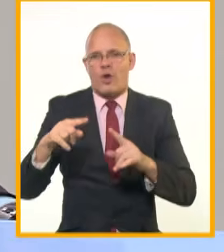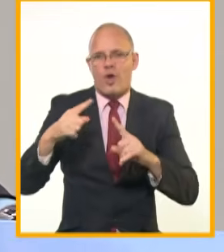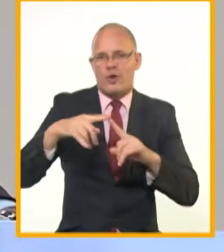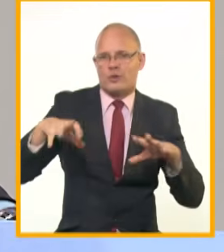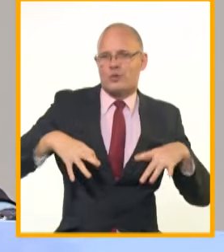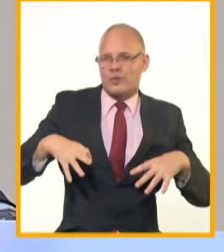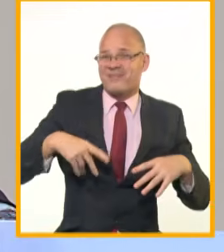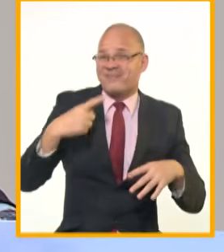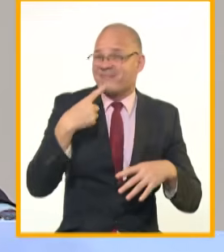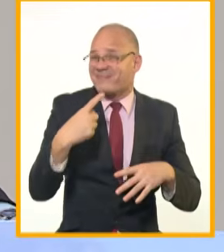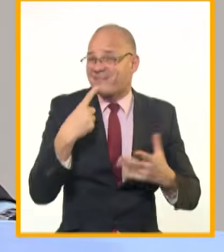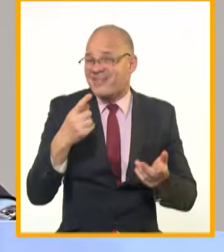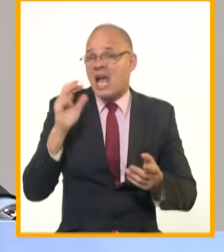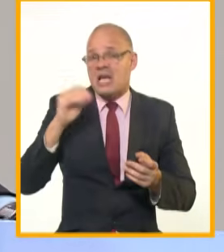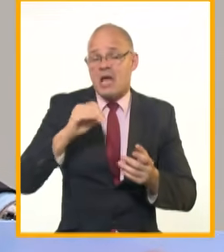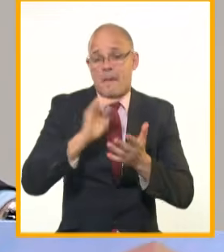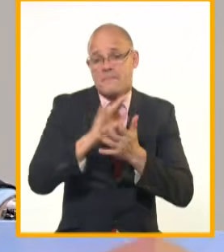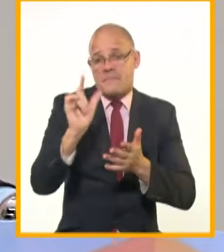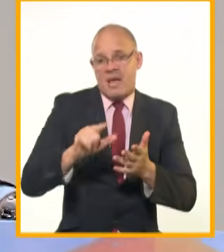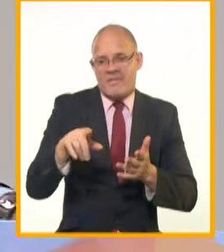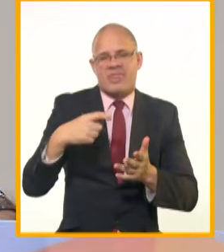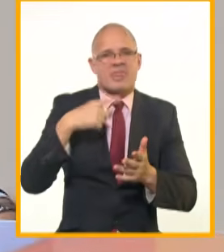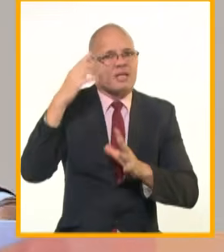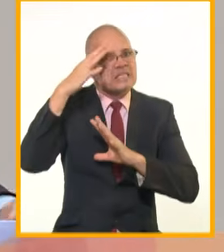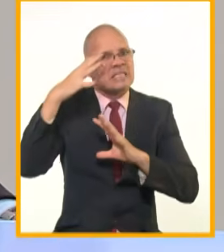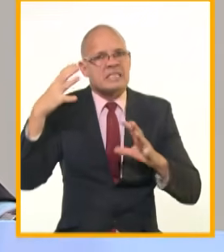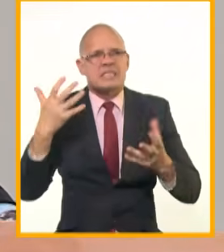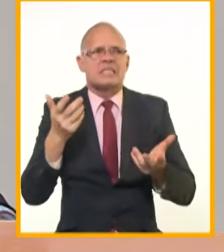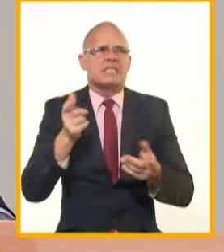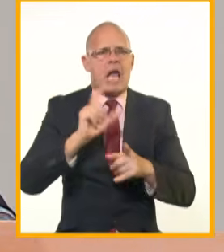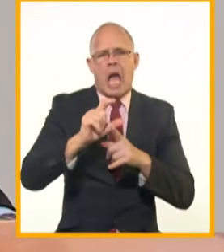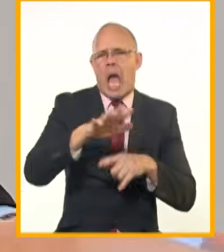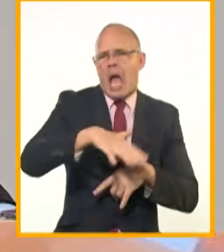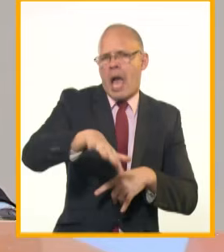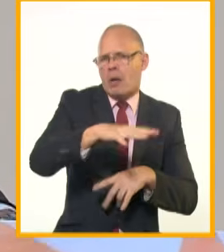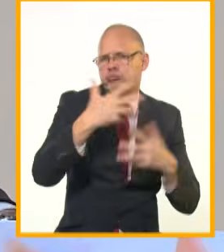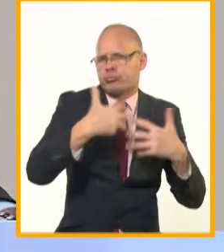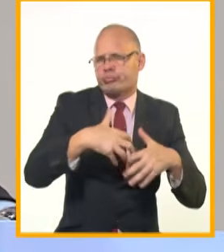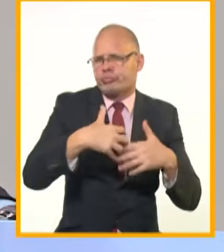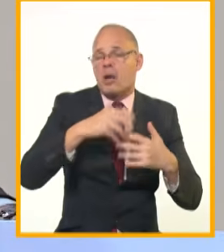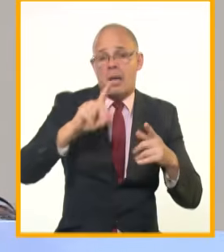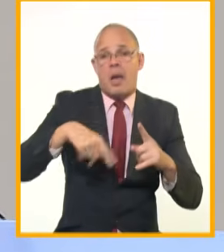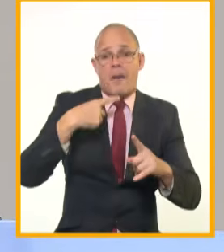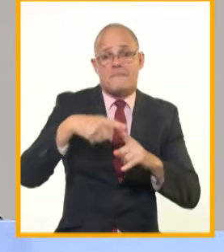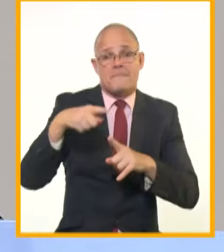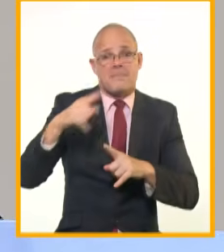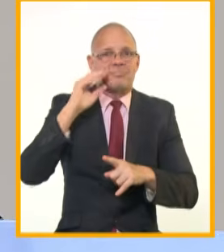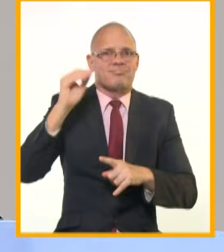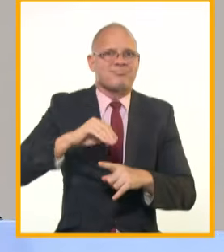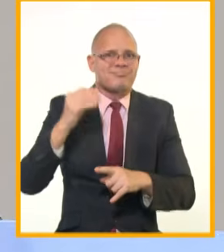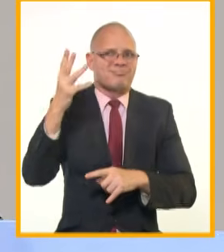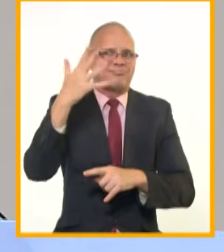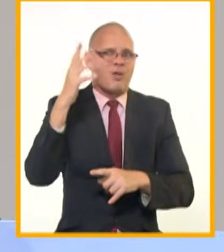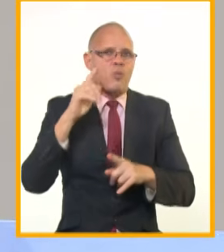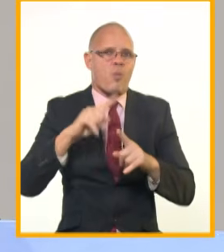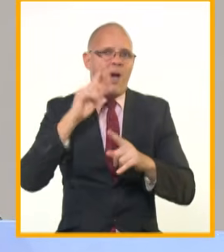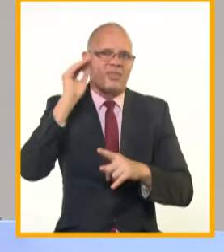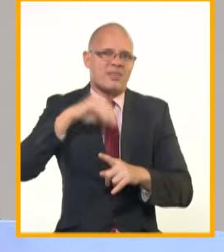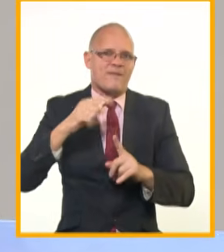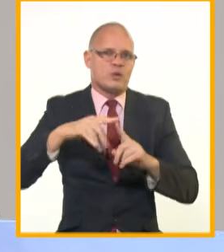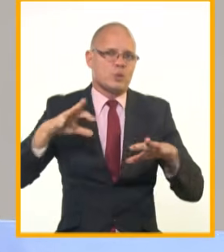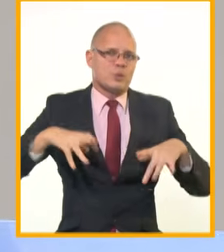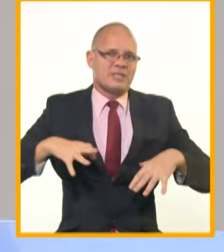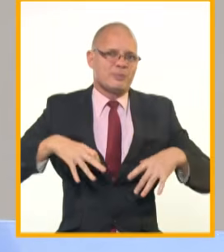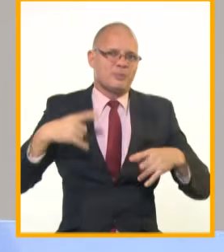de las bondades de la provincia científica, agropecuaria, industrial, y nosotros hemos estado manifestando seriamente que tenemos que